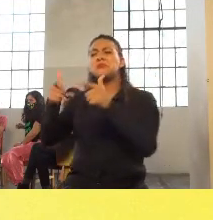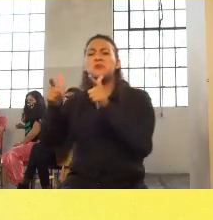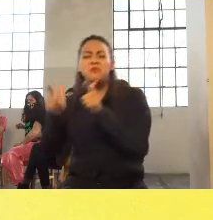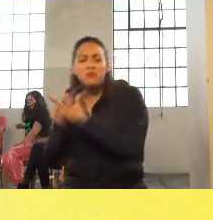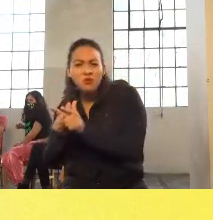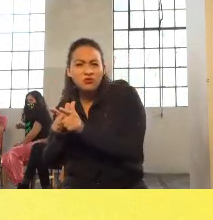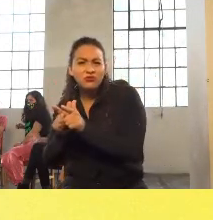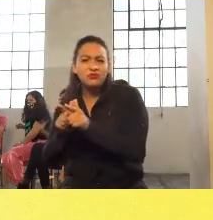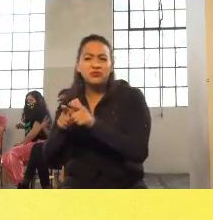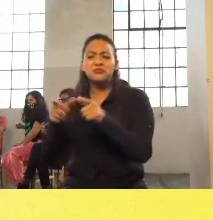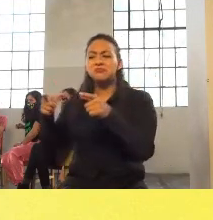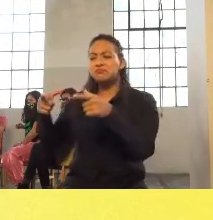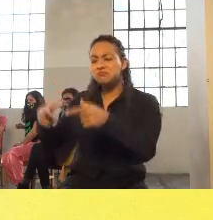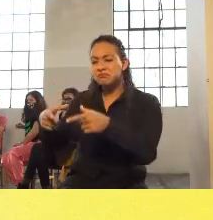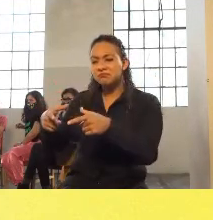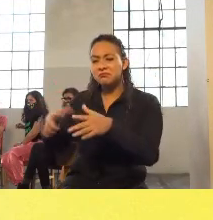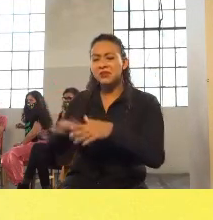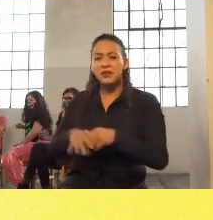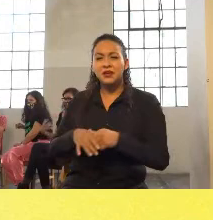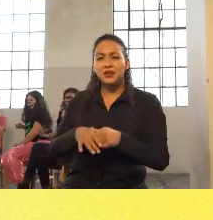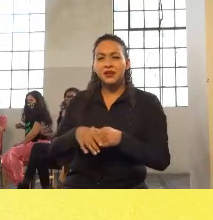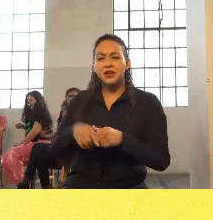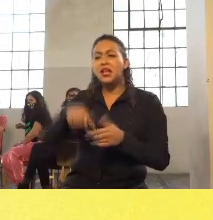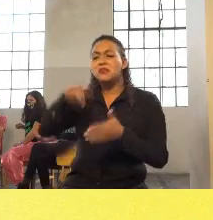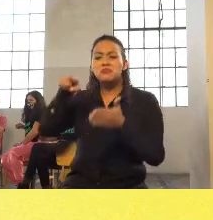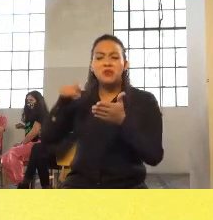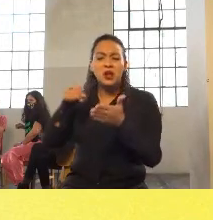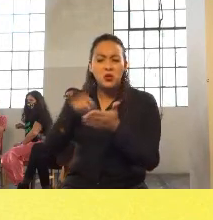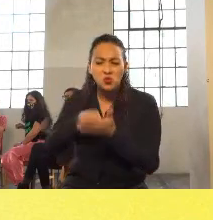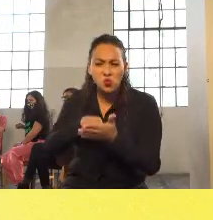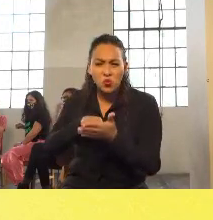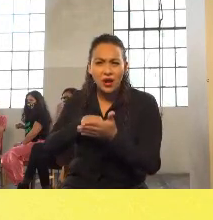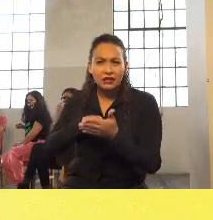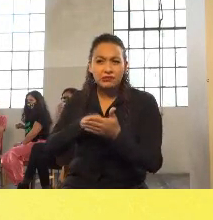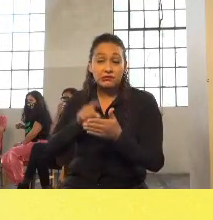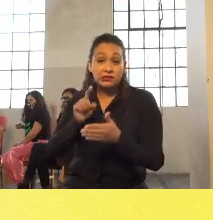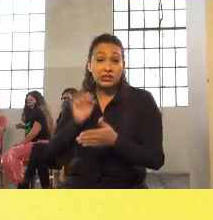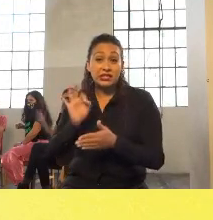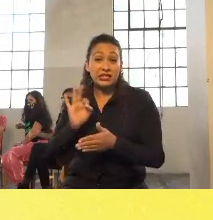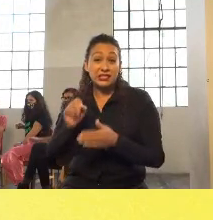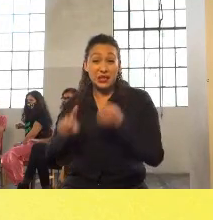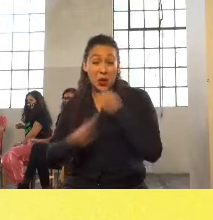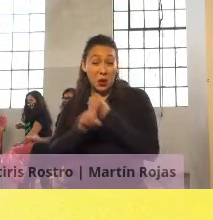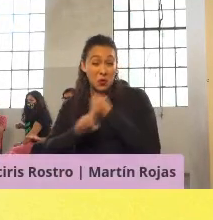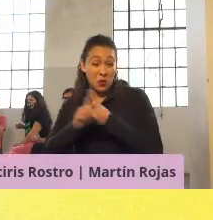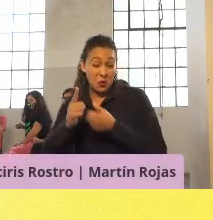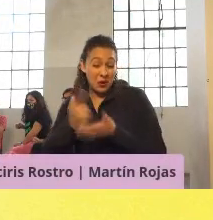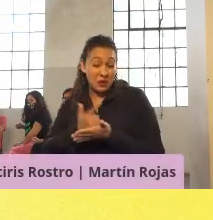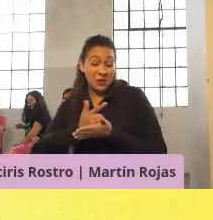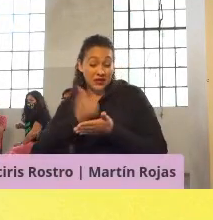más, que están en lugares mucho más intensos que nosotras, pero,